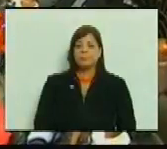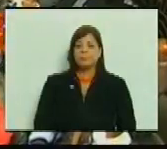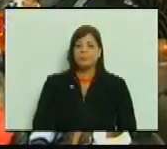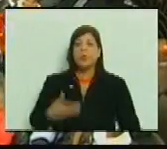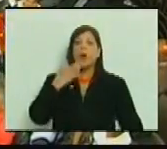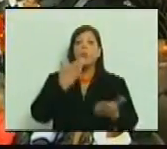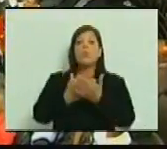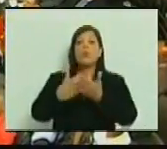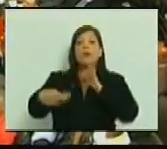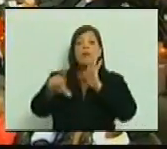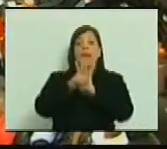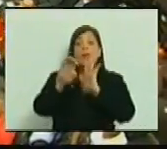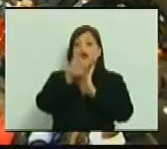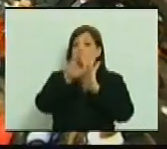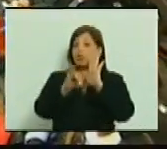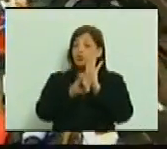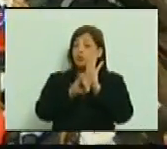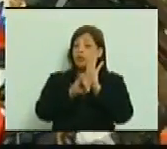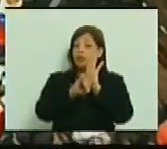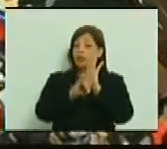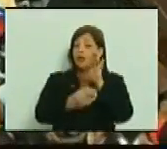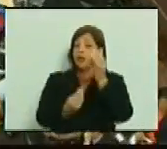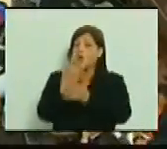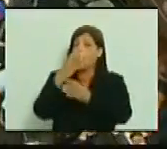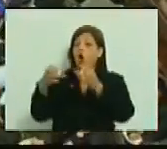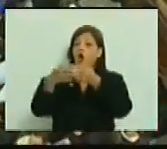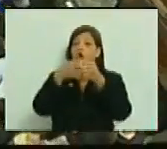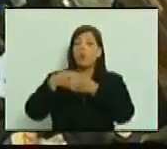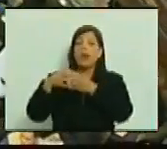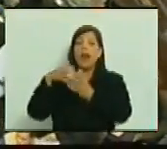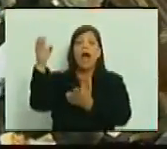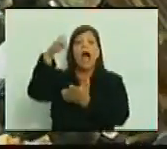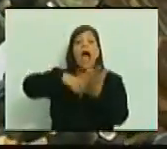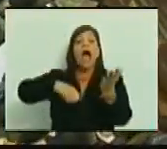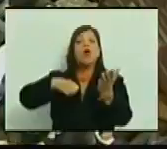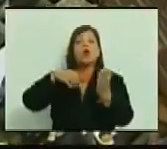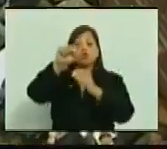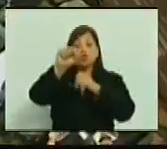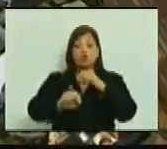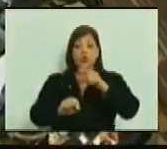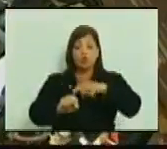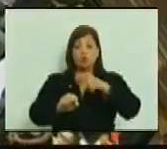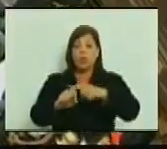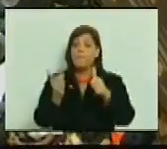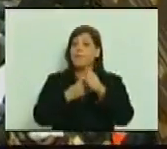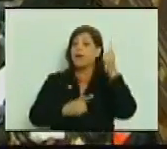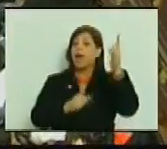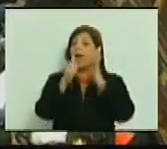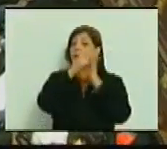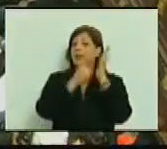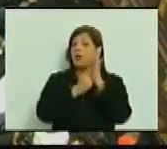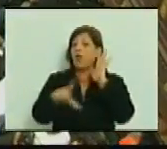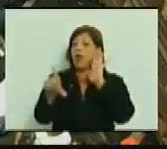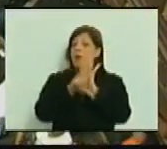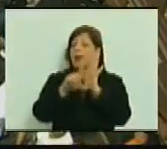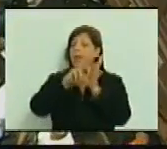Propuesta de ley constitucional que crea el conglomerado Agrosur. Artículo primero. La presente ley constitucional tiene por